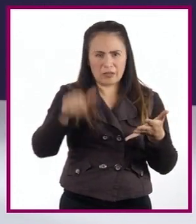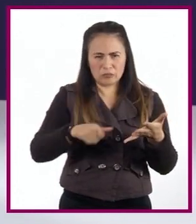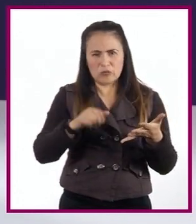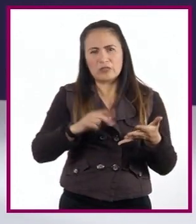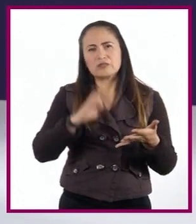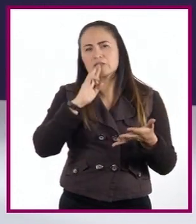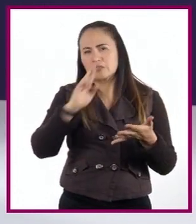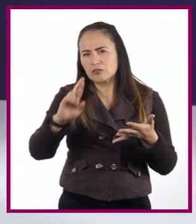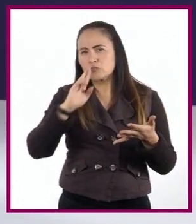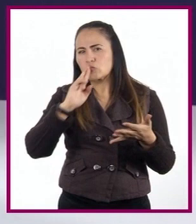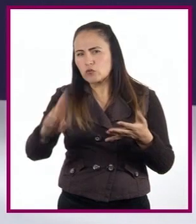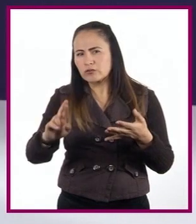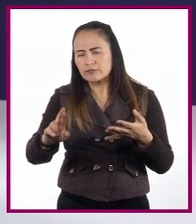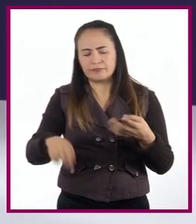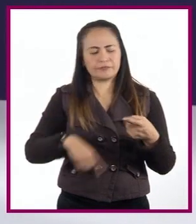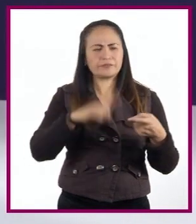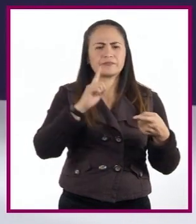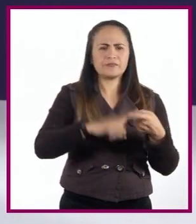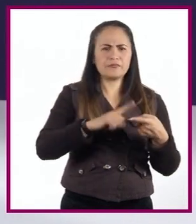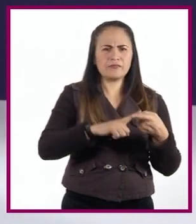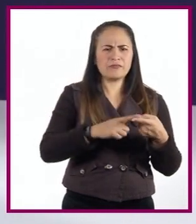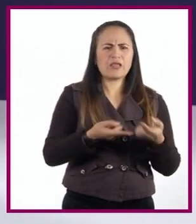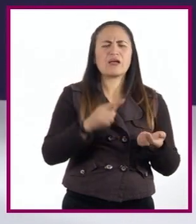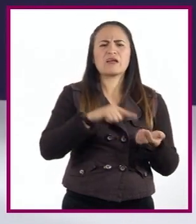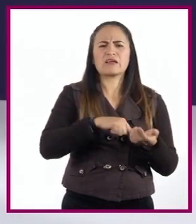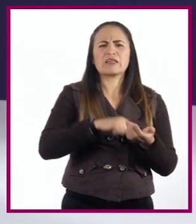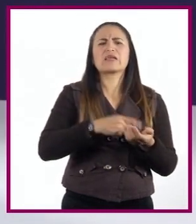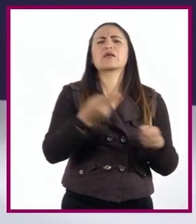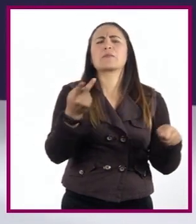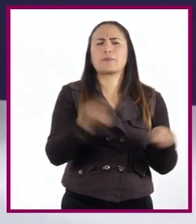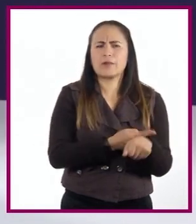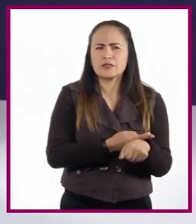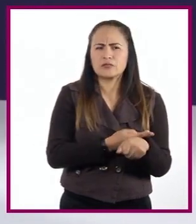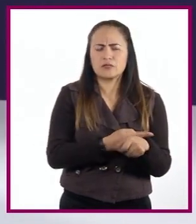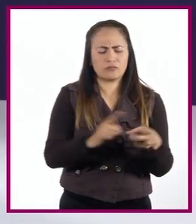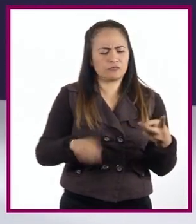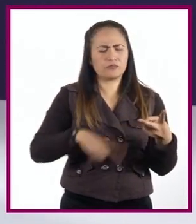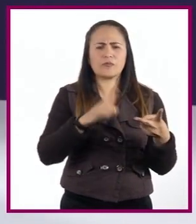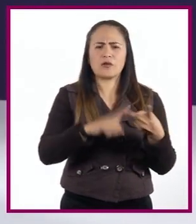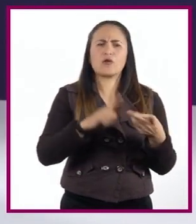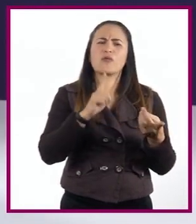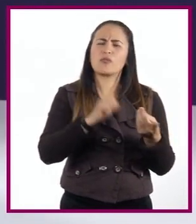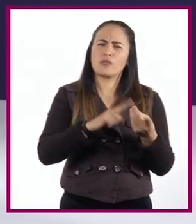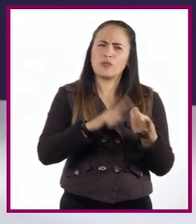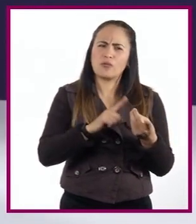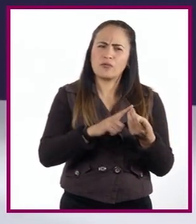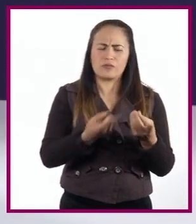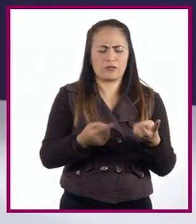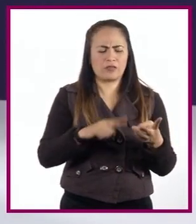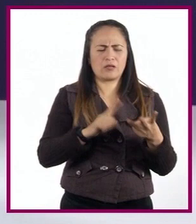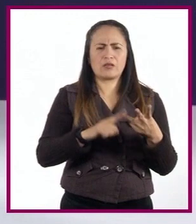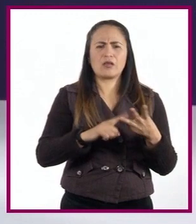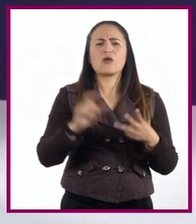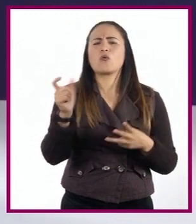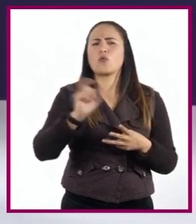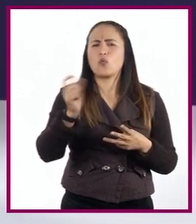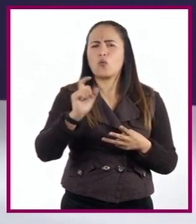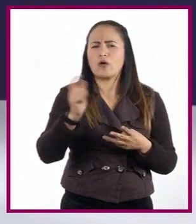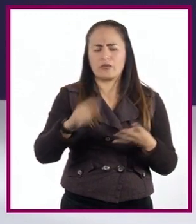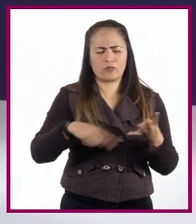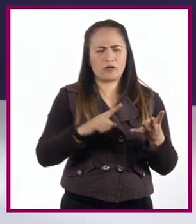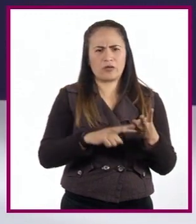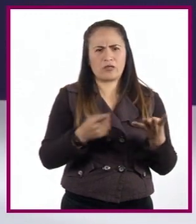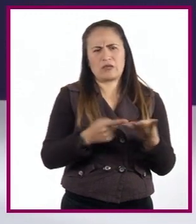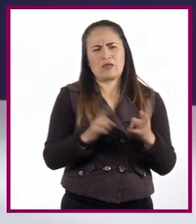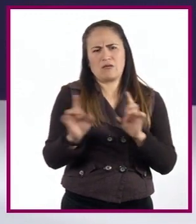preguntas. ¿Qué sucedió en la nota informativa anterior? ¿Dónde ocurrió? ¿Cuándo se dieron los hechos y cómo